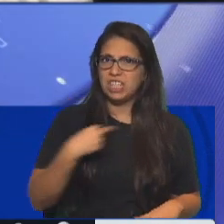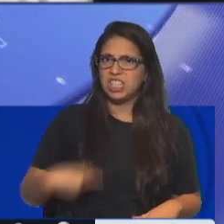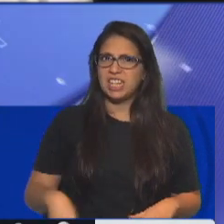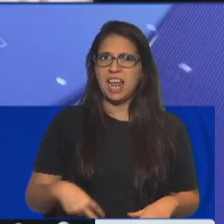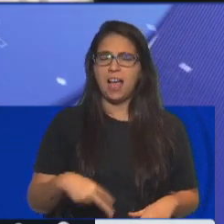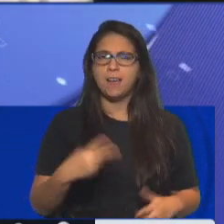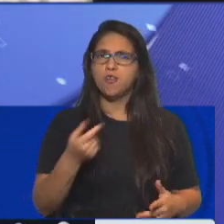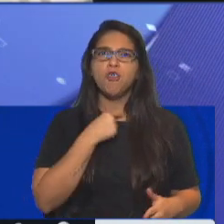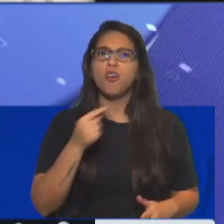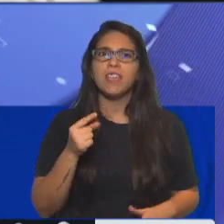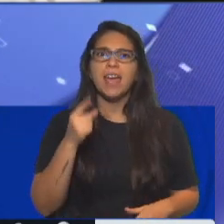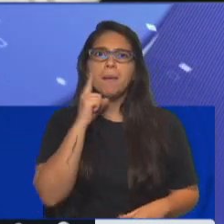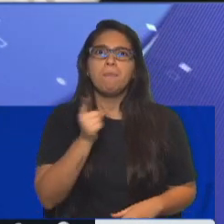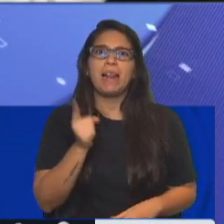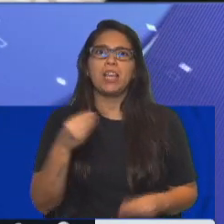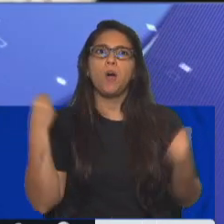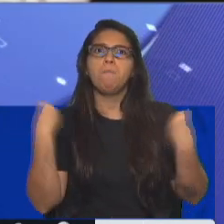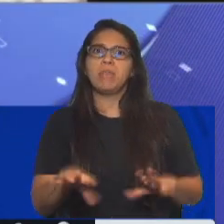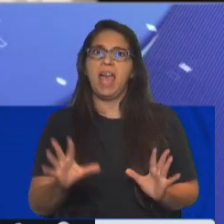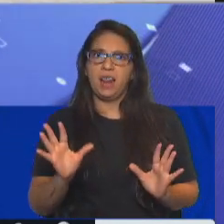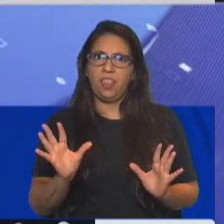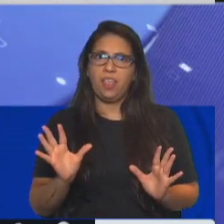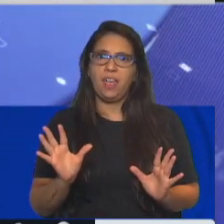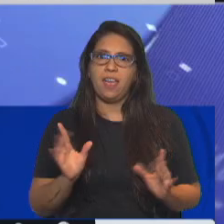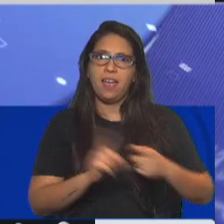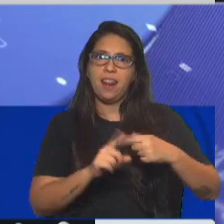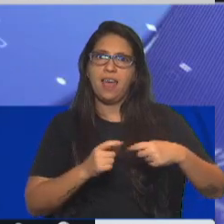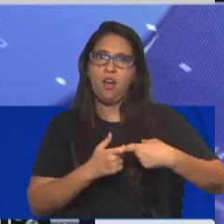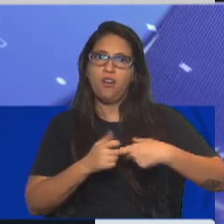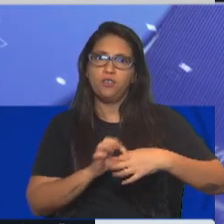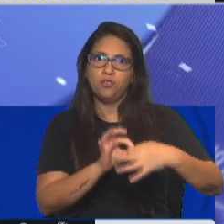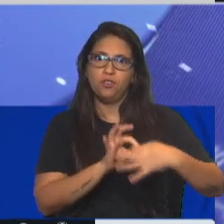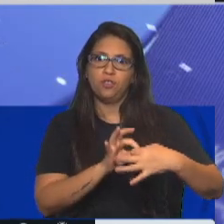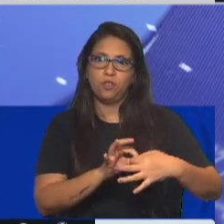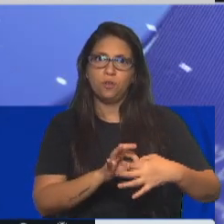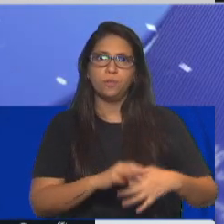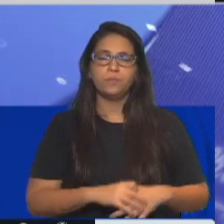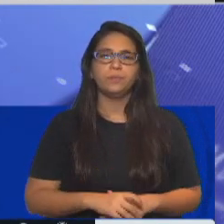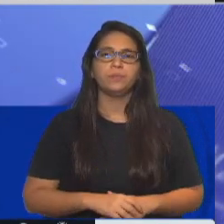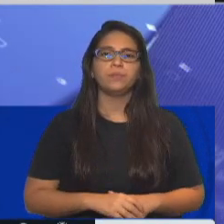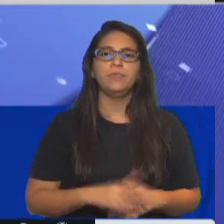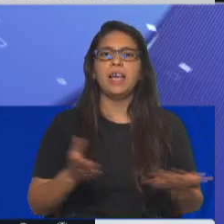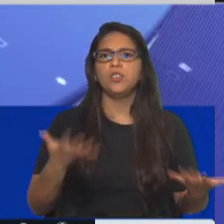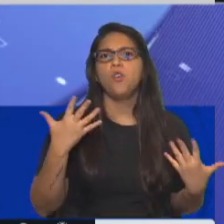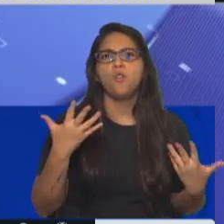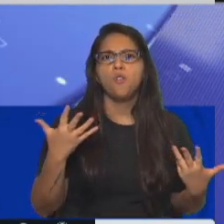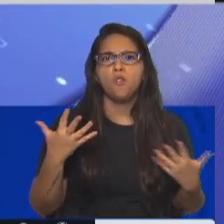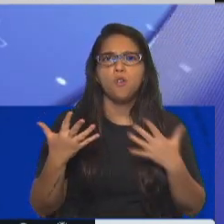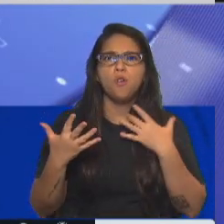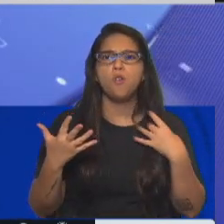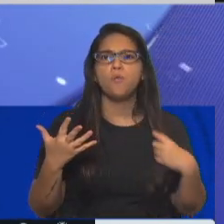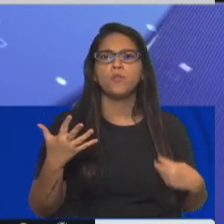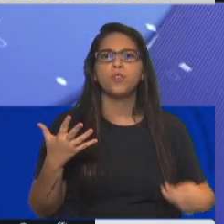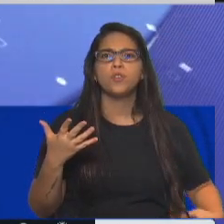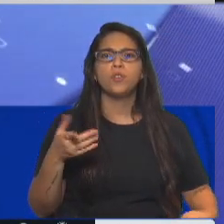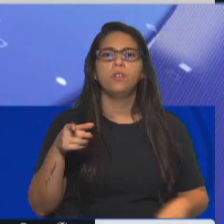arriesgarse? ¿O que arriesgaría mucho? Eso sin dudas estoy de acuerdo con vos, Leticia, que